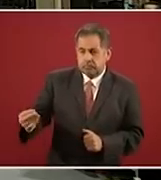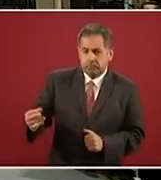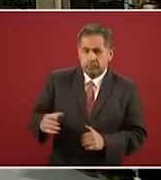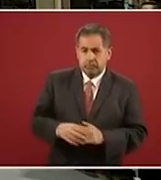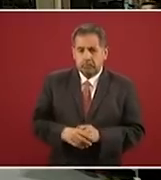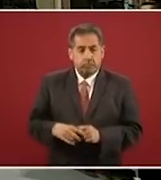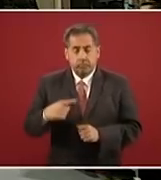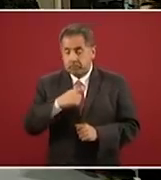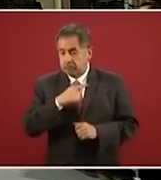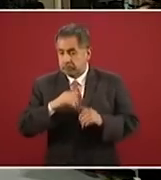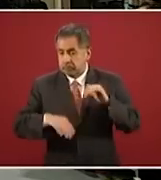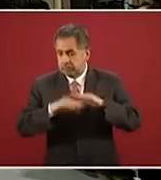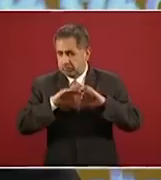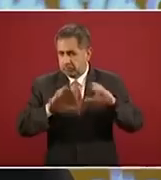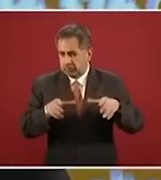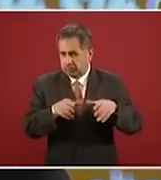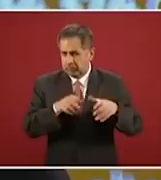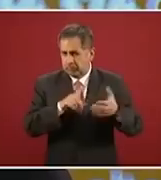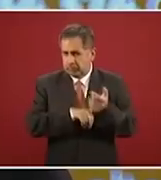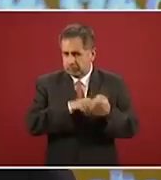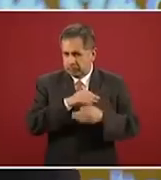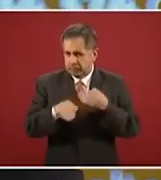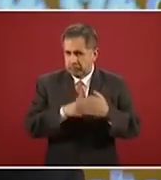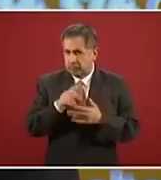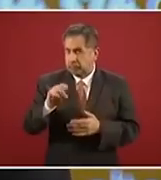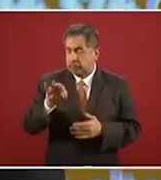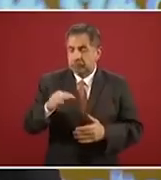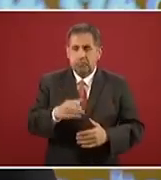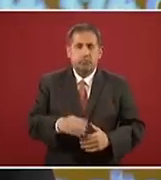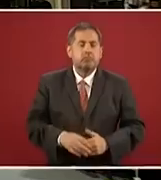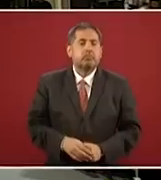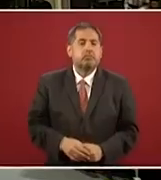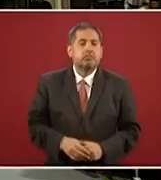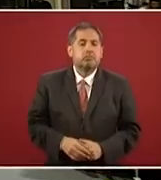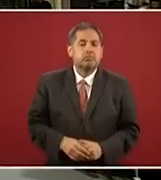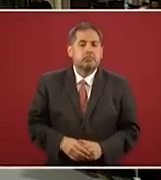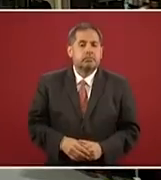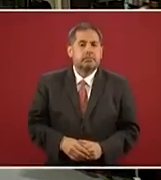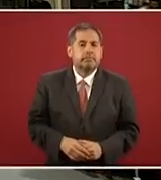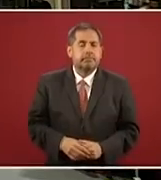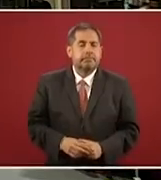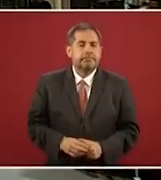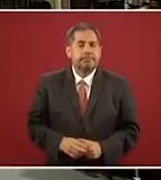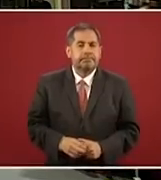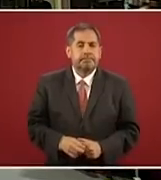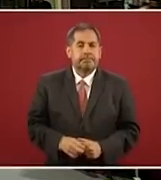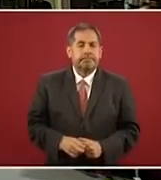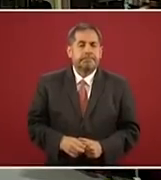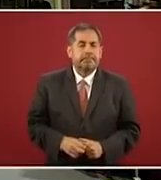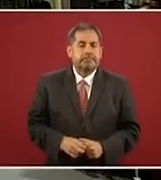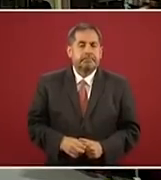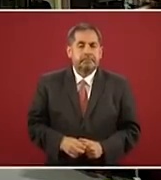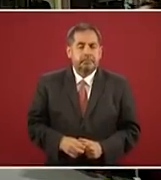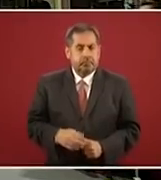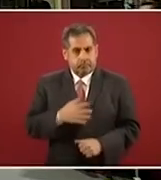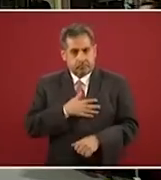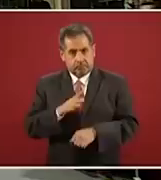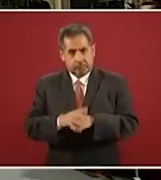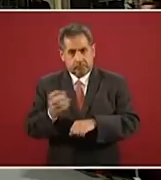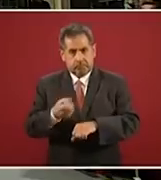al que atendimos por favor buenos días